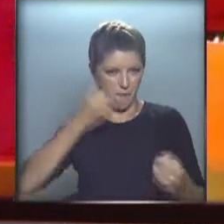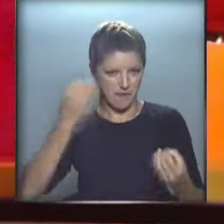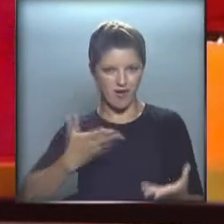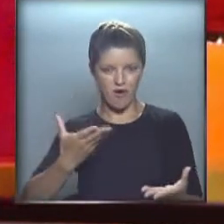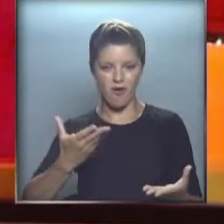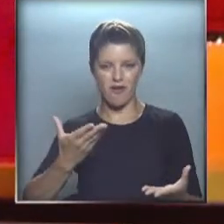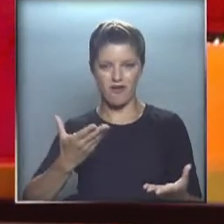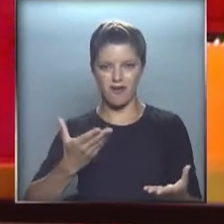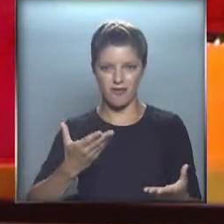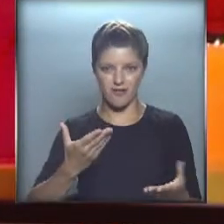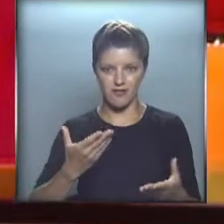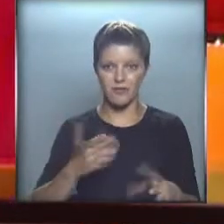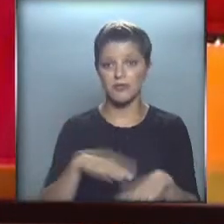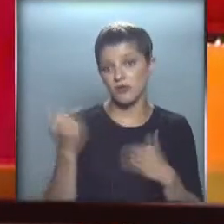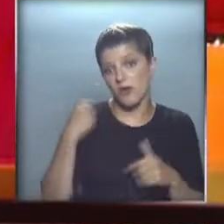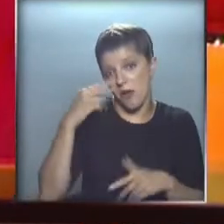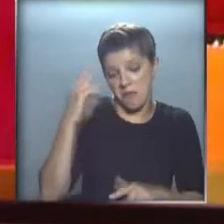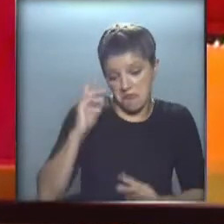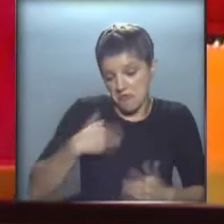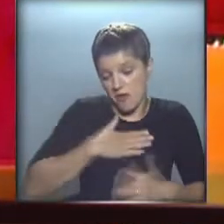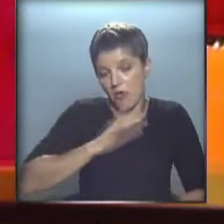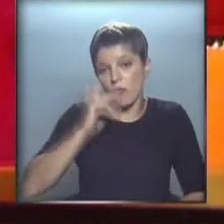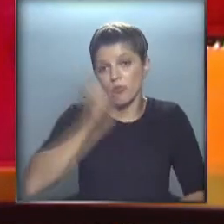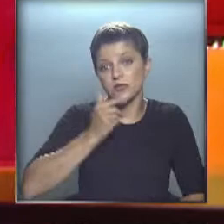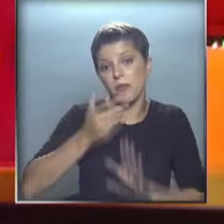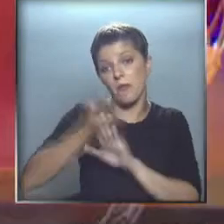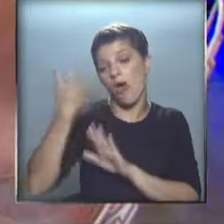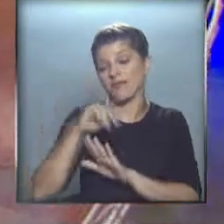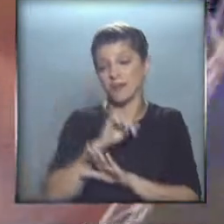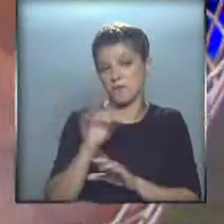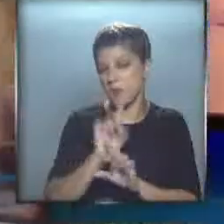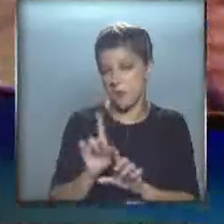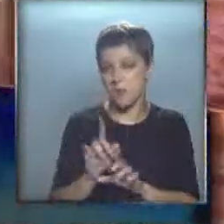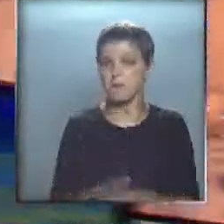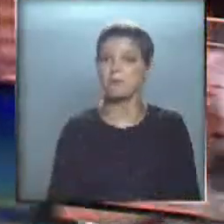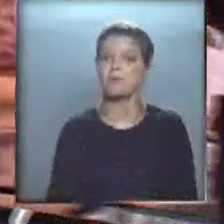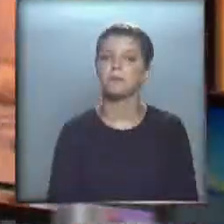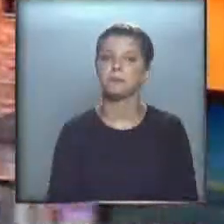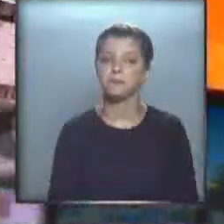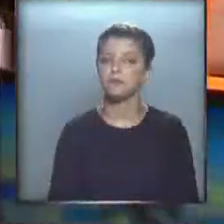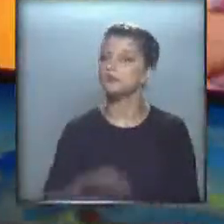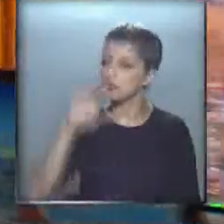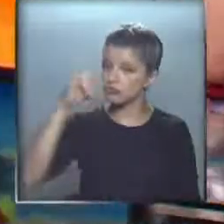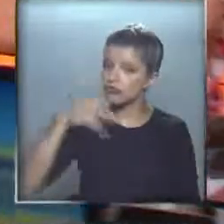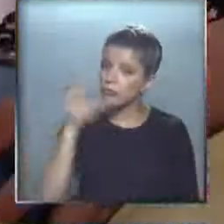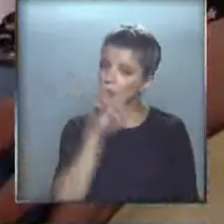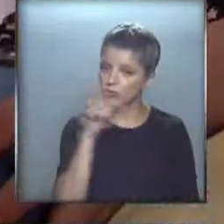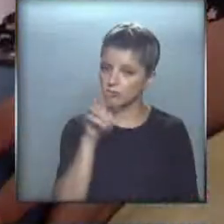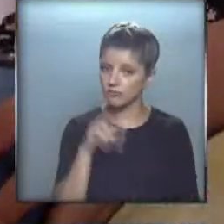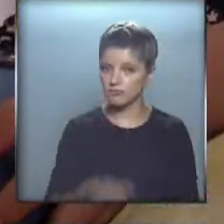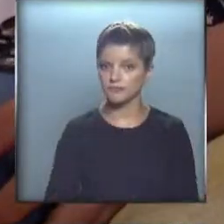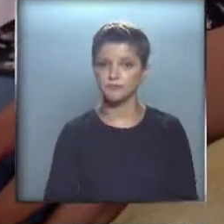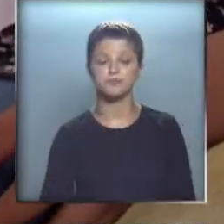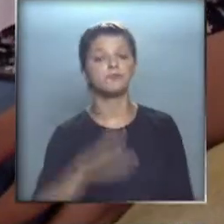misma, así que prefiero estar así que como estaba antes, por ejemplo. A ver, tribuna. Acá. Sí, señorita. Yo